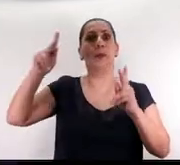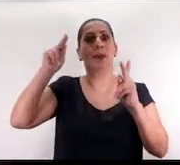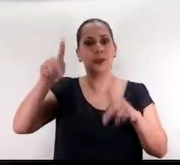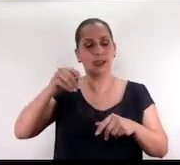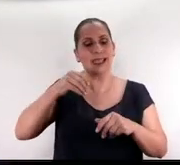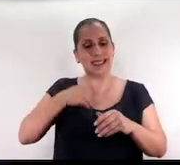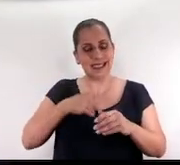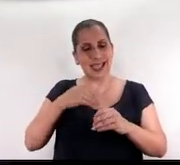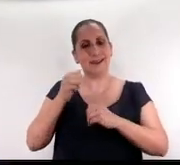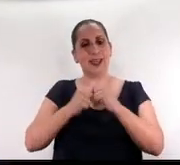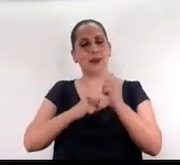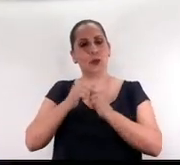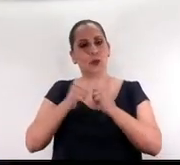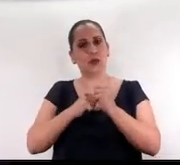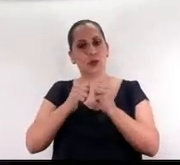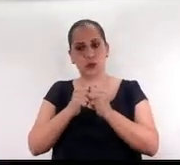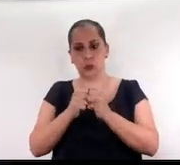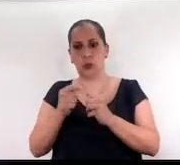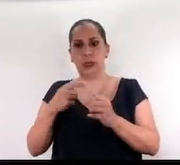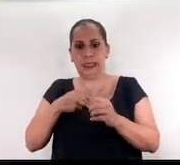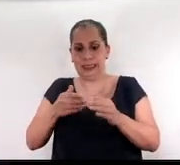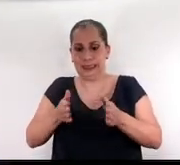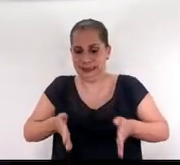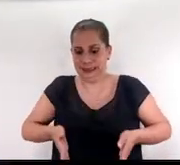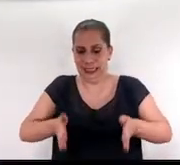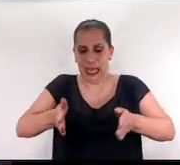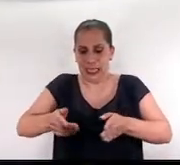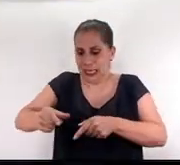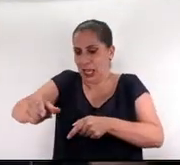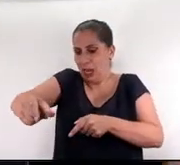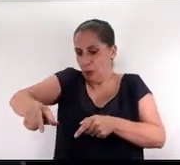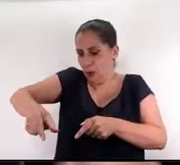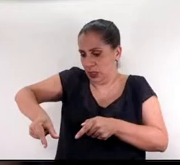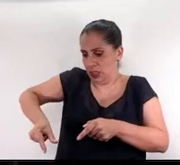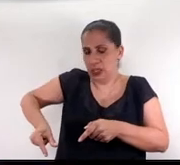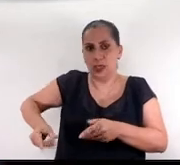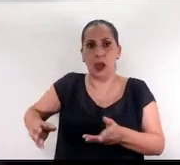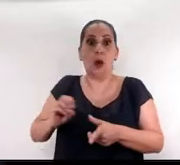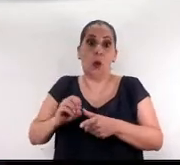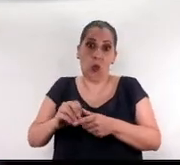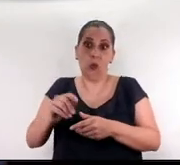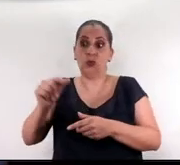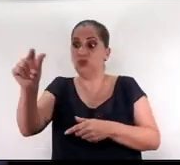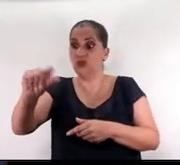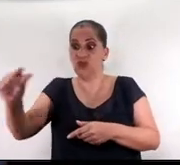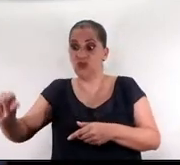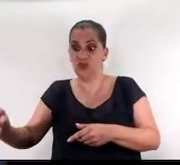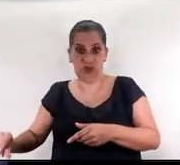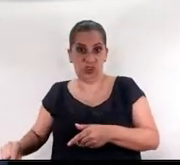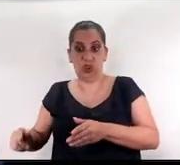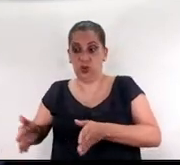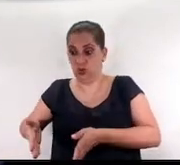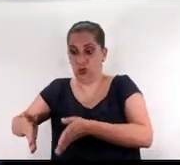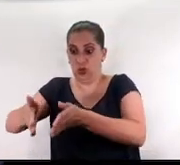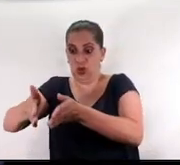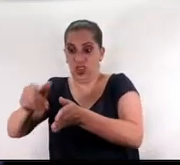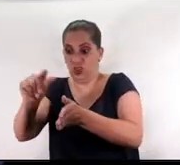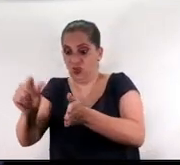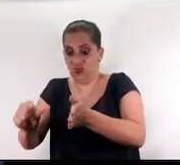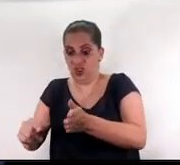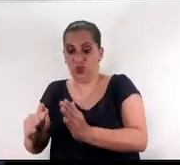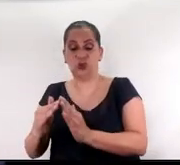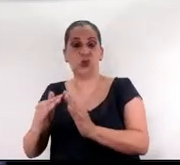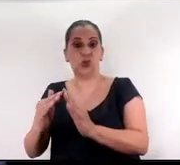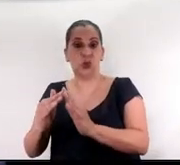construir al margen de la ley, a la orilla de las carreteras, por no decir a la orilla de los ríos, porque un exceso de